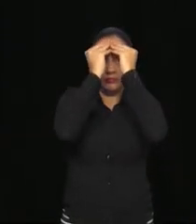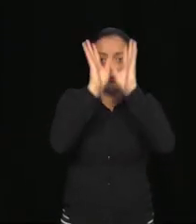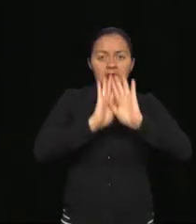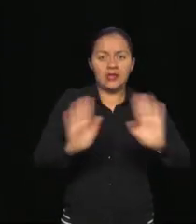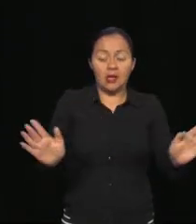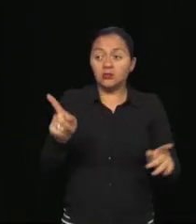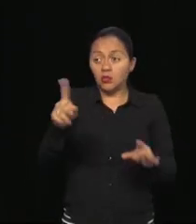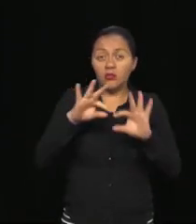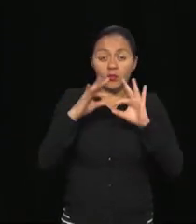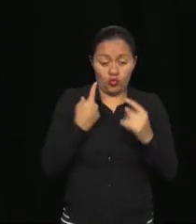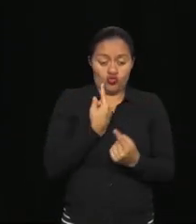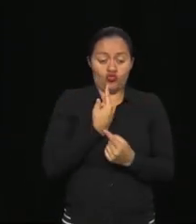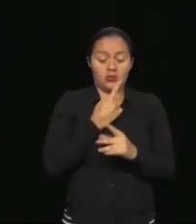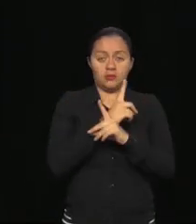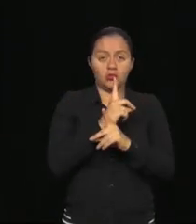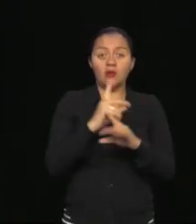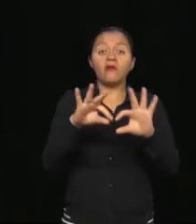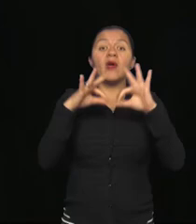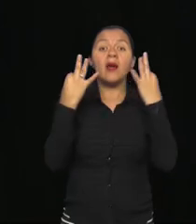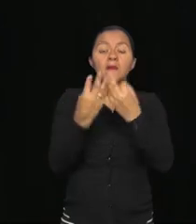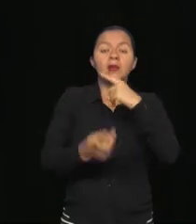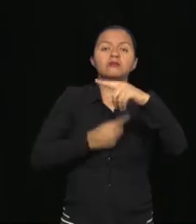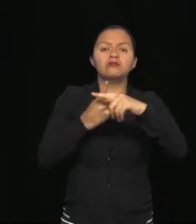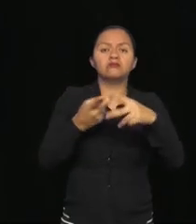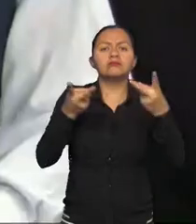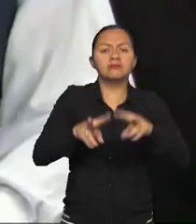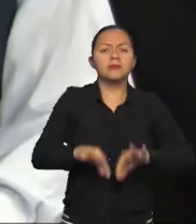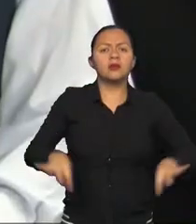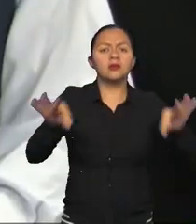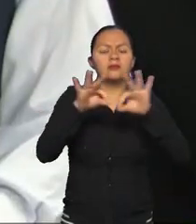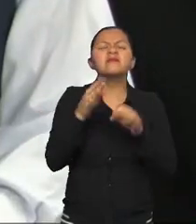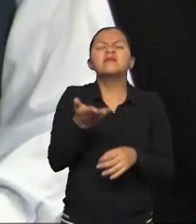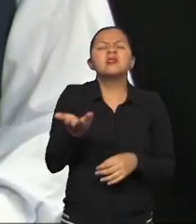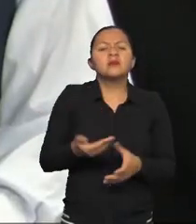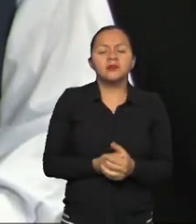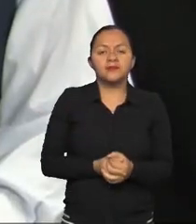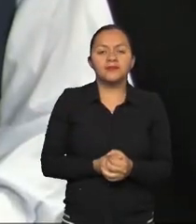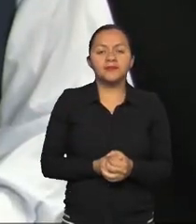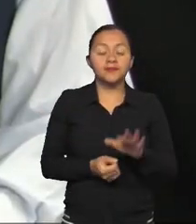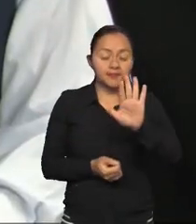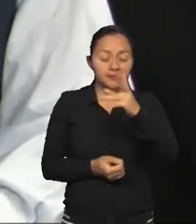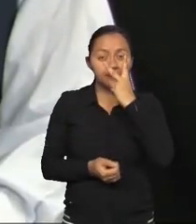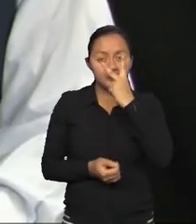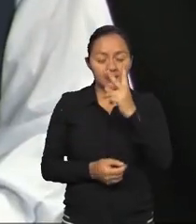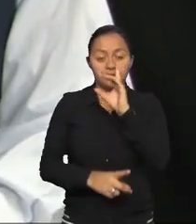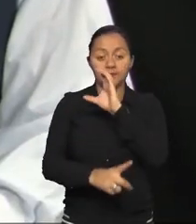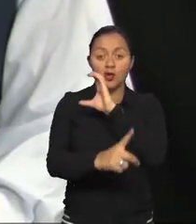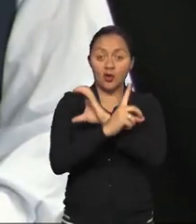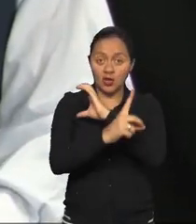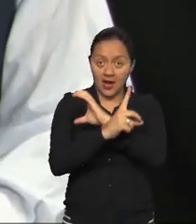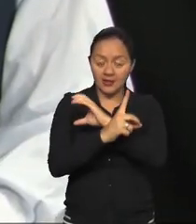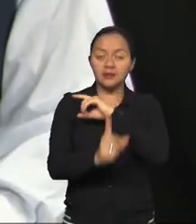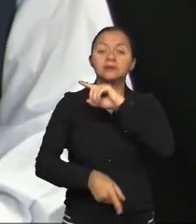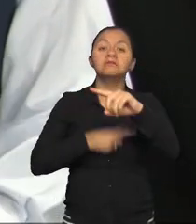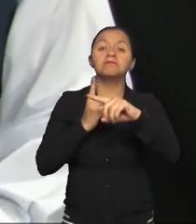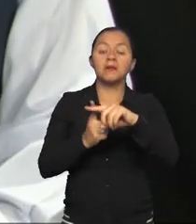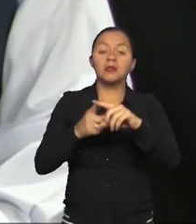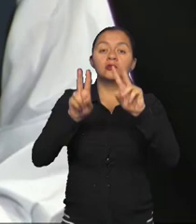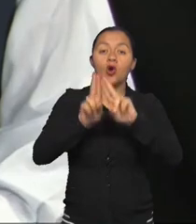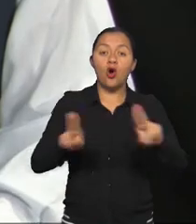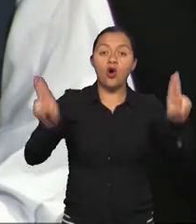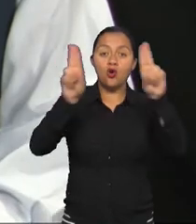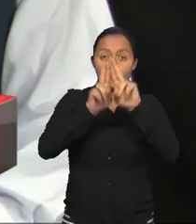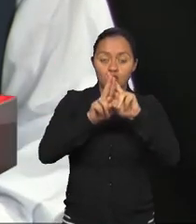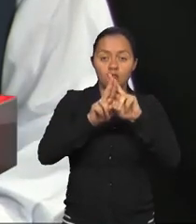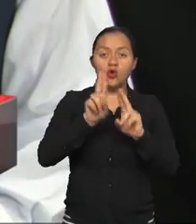ella, la familia también, que nos acabas de mencionar el papel tan importante que cumple. Bueno, yo pienso que ahorita el CONADIS y el Fondo de Población de Naciones Unidas hacen